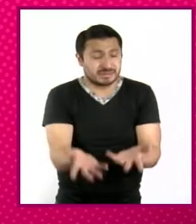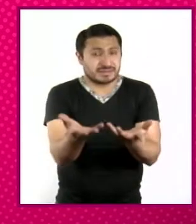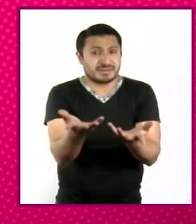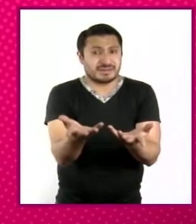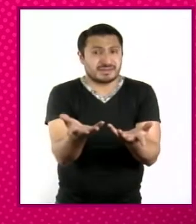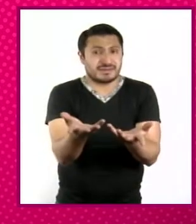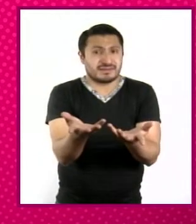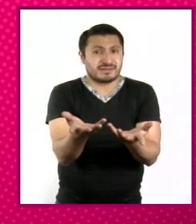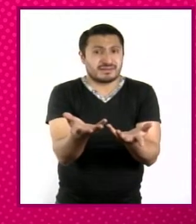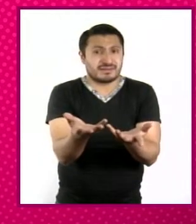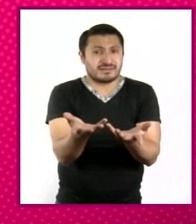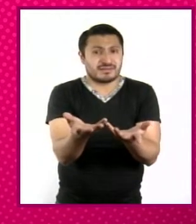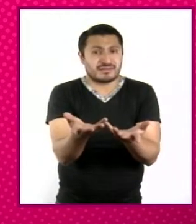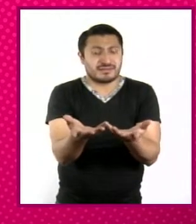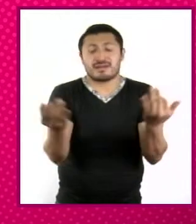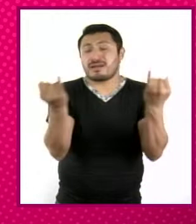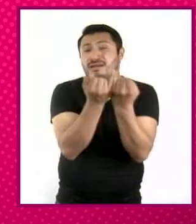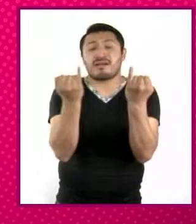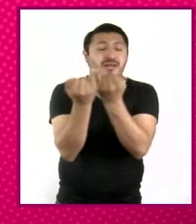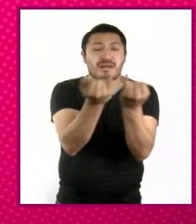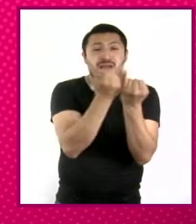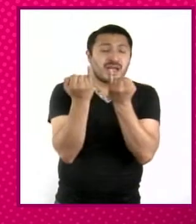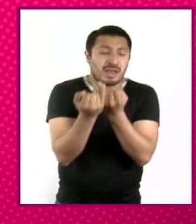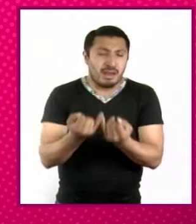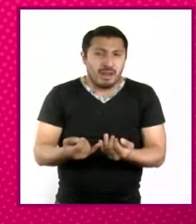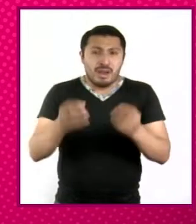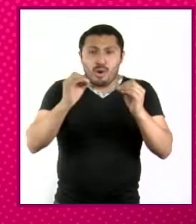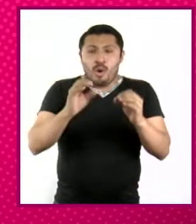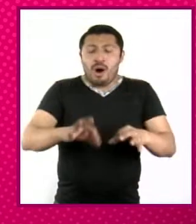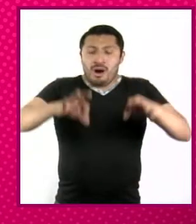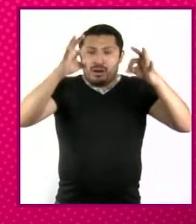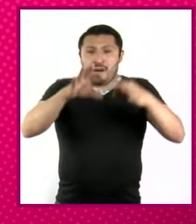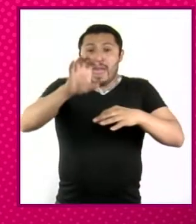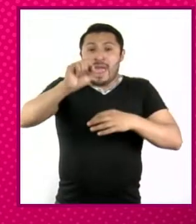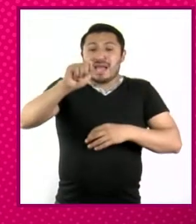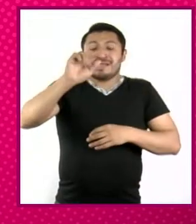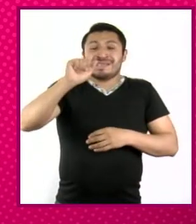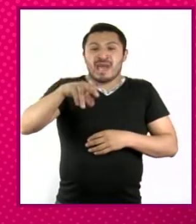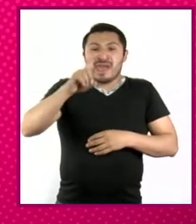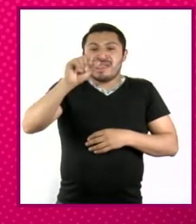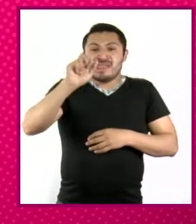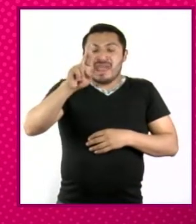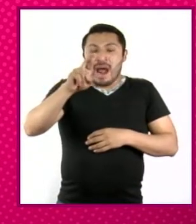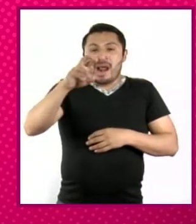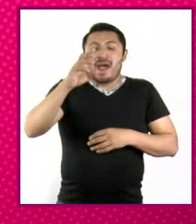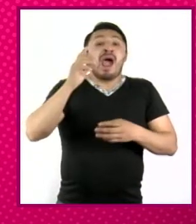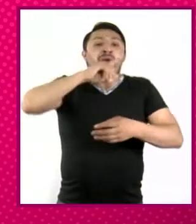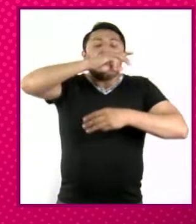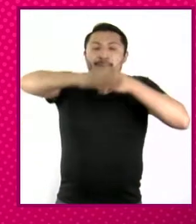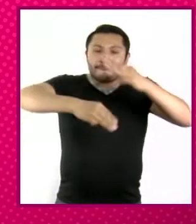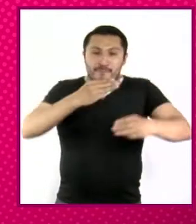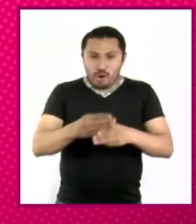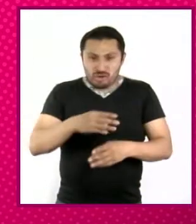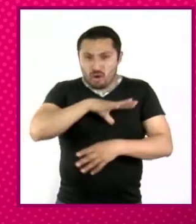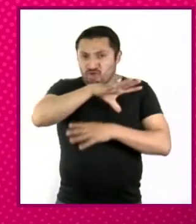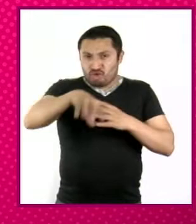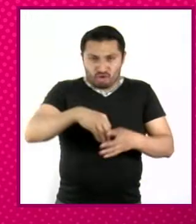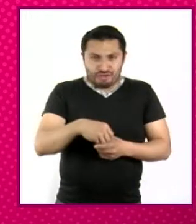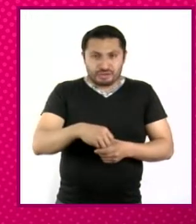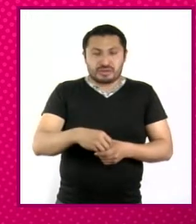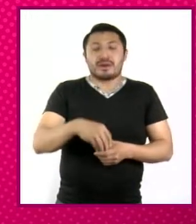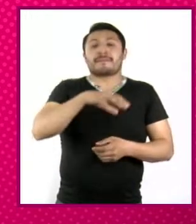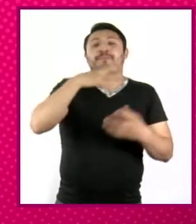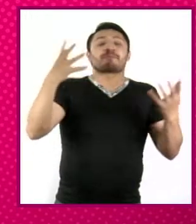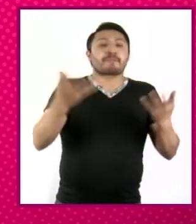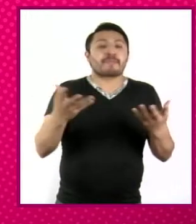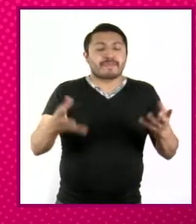expresiones prácticamente iguales o estandarizadas, que es la palabra, a lo largo de todo el globo. Generalmente lo que se hace